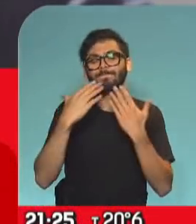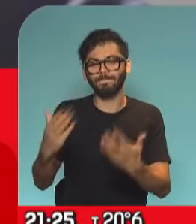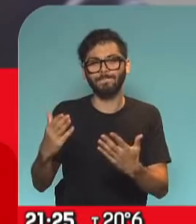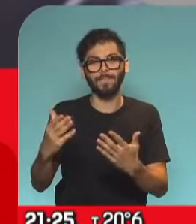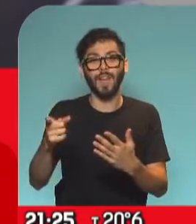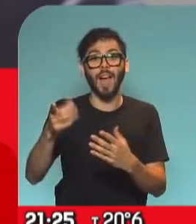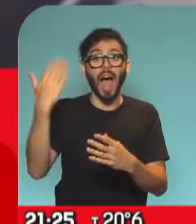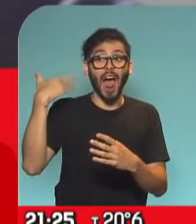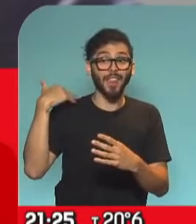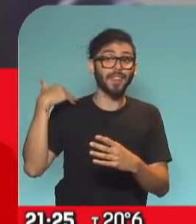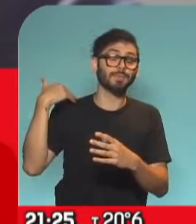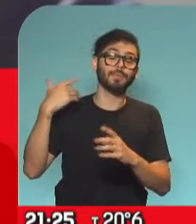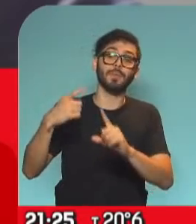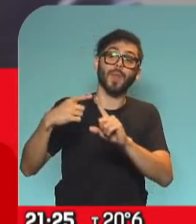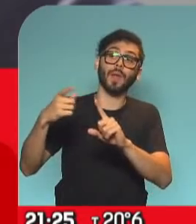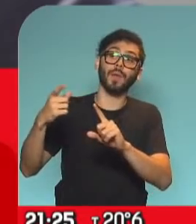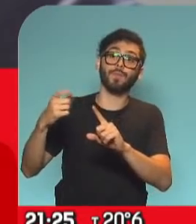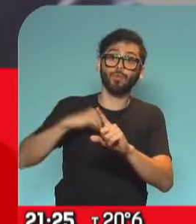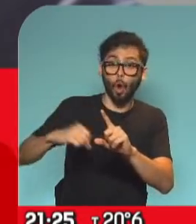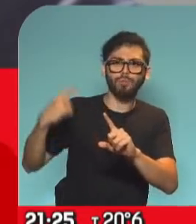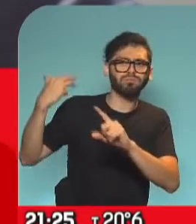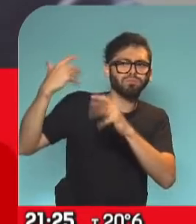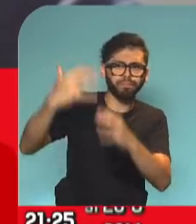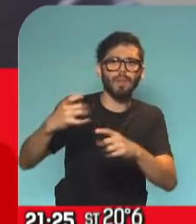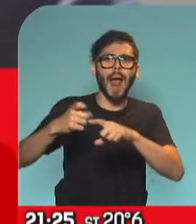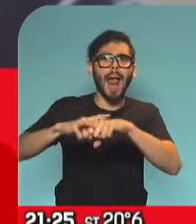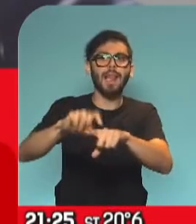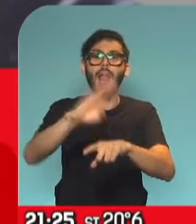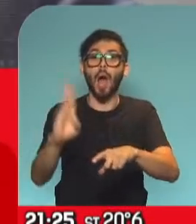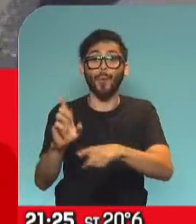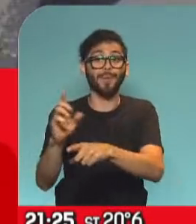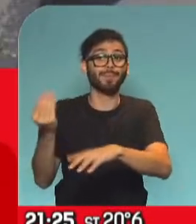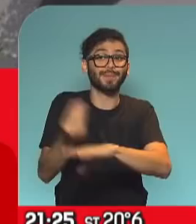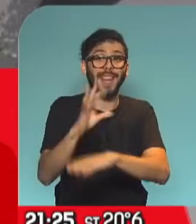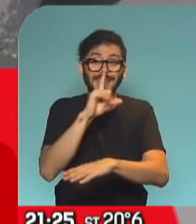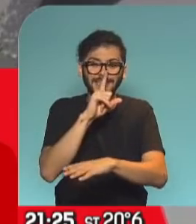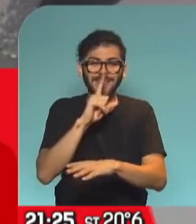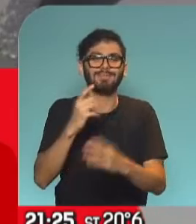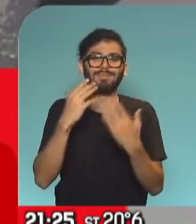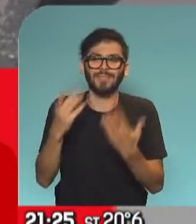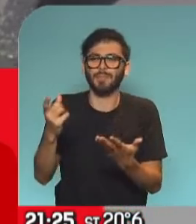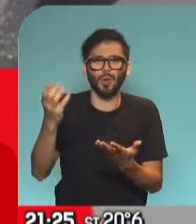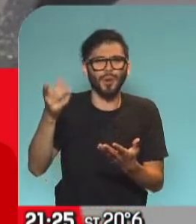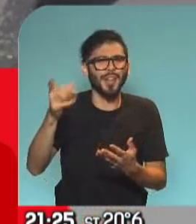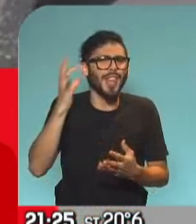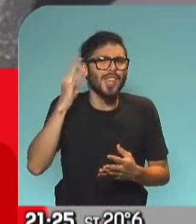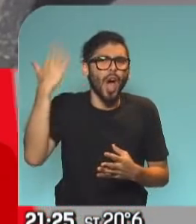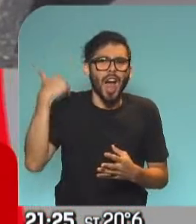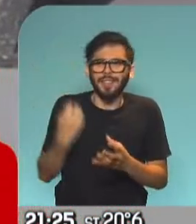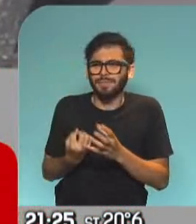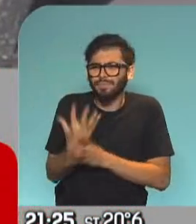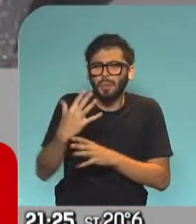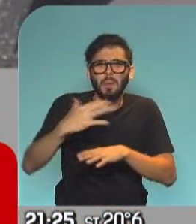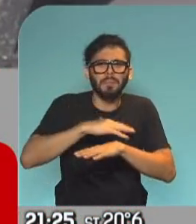en la vez de méxico ahora decimos decías del pasto seco pero hablamos de dios que venía de los potreros en donde que de que pasto me